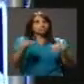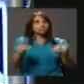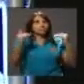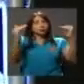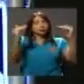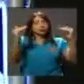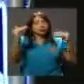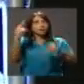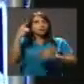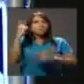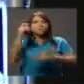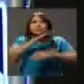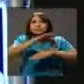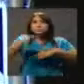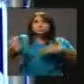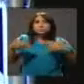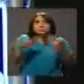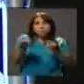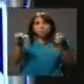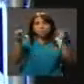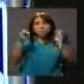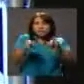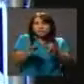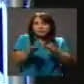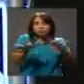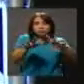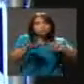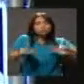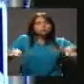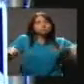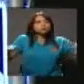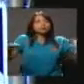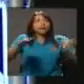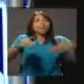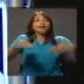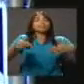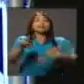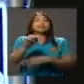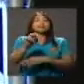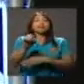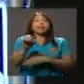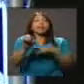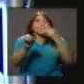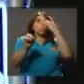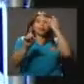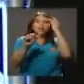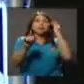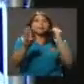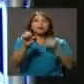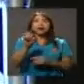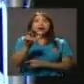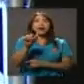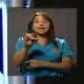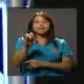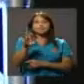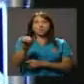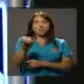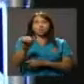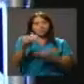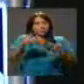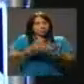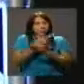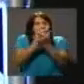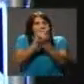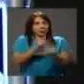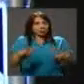la corriente global, toda la corriente del neoliberalismo en materia de educación es a